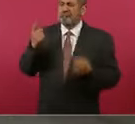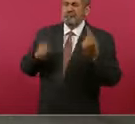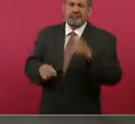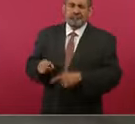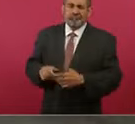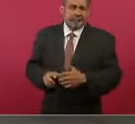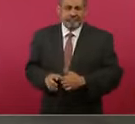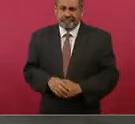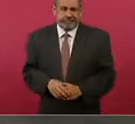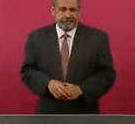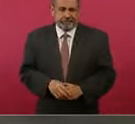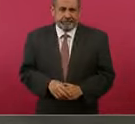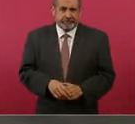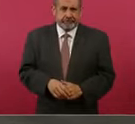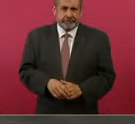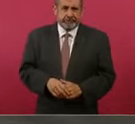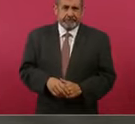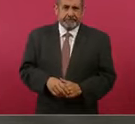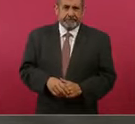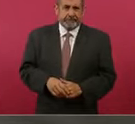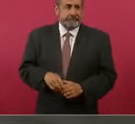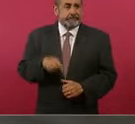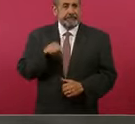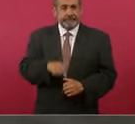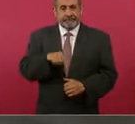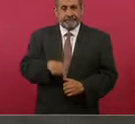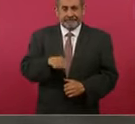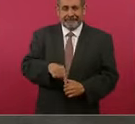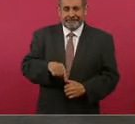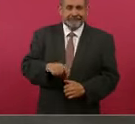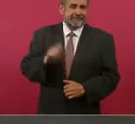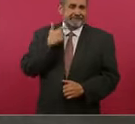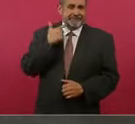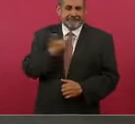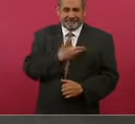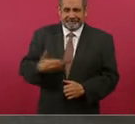Aquí hubo un presidente que le declaró la guerra